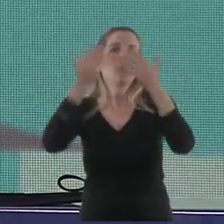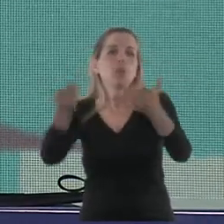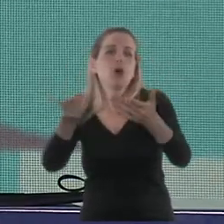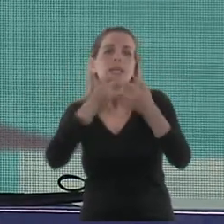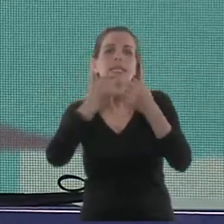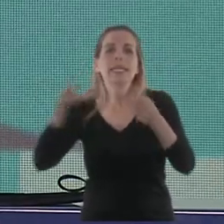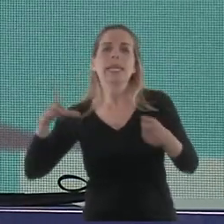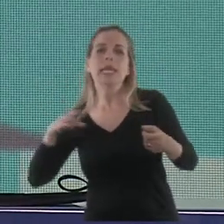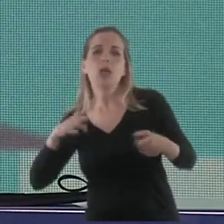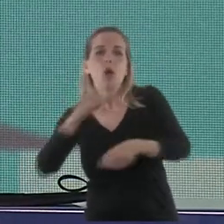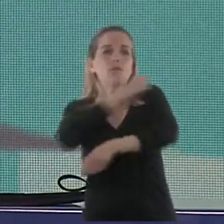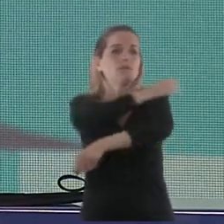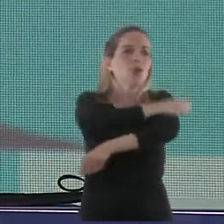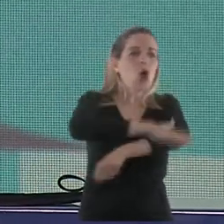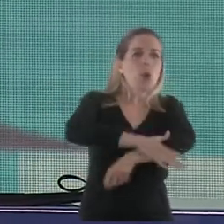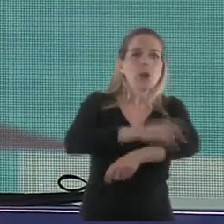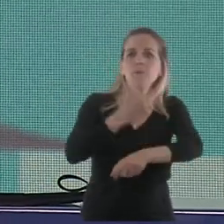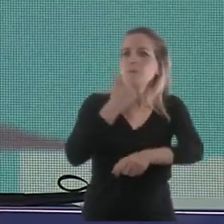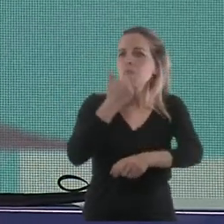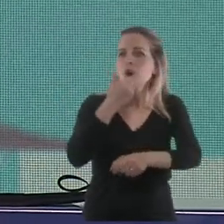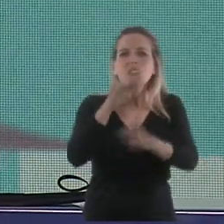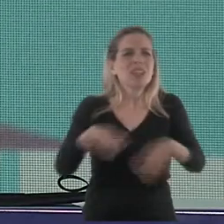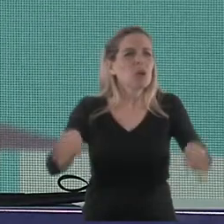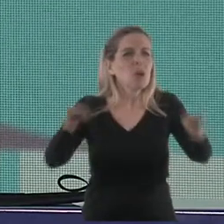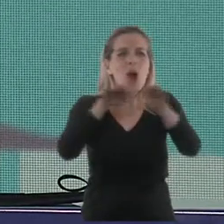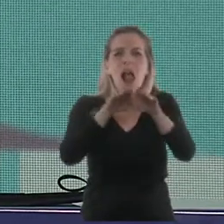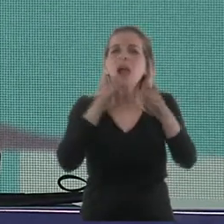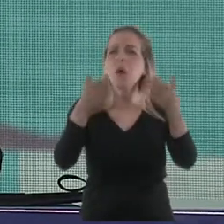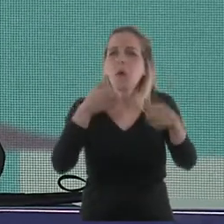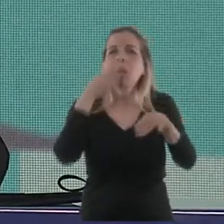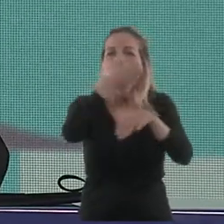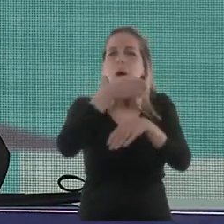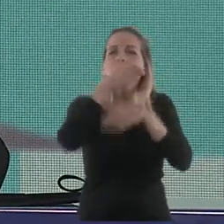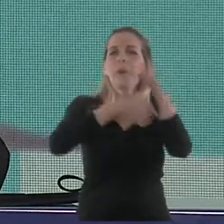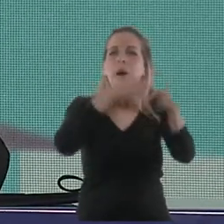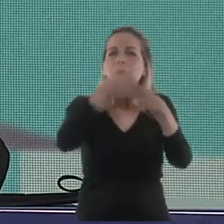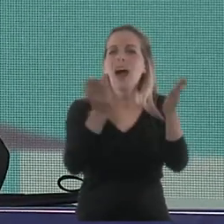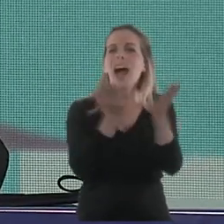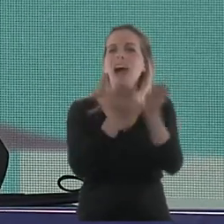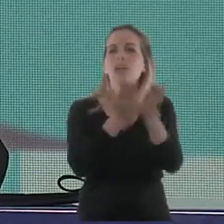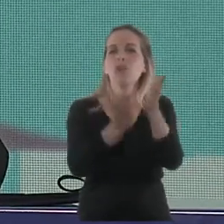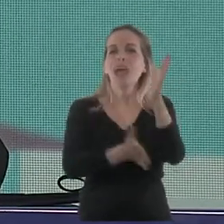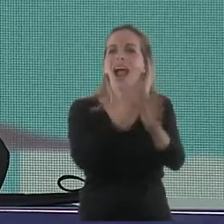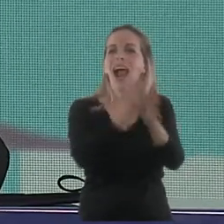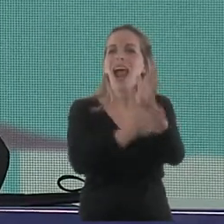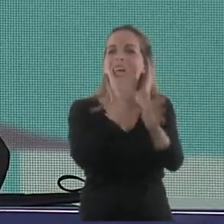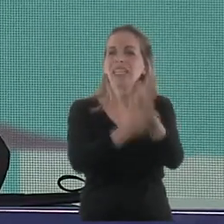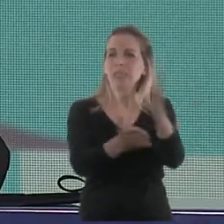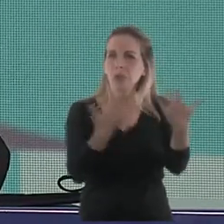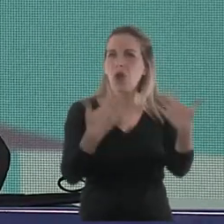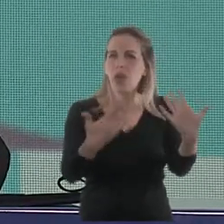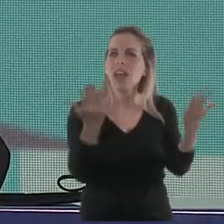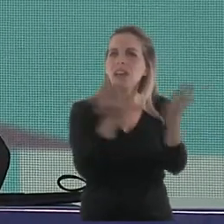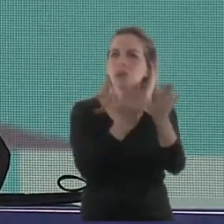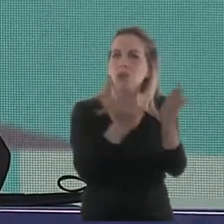limite la posibilidad de estudiar y aumentar nuestro conocimiento.